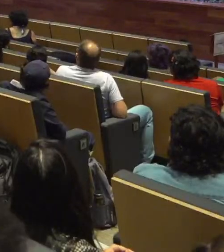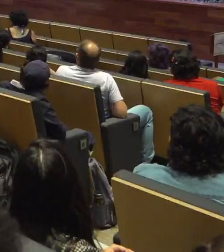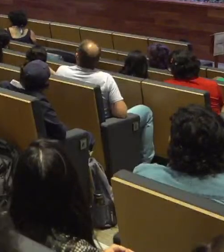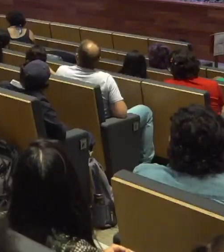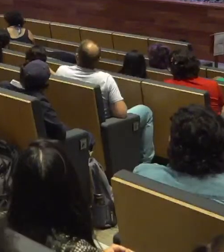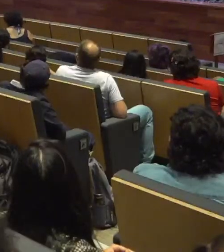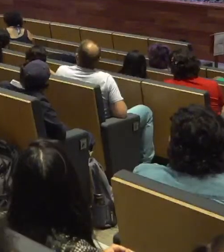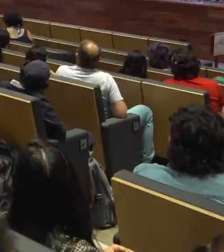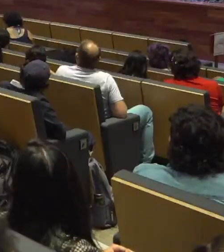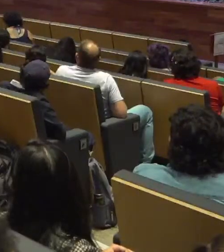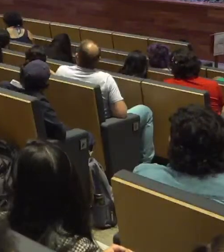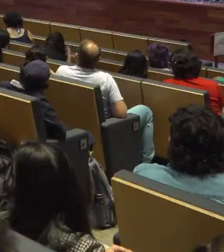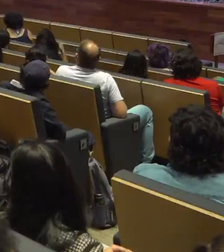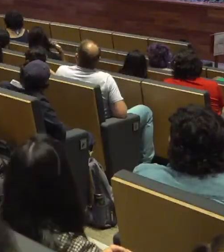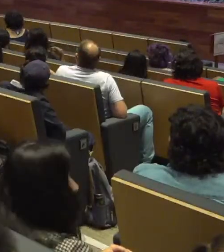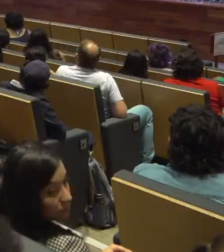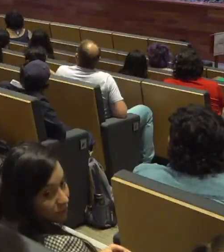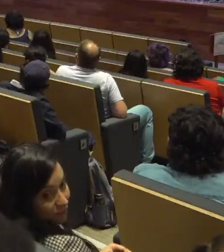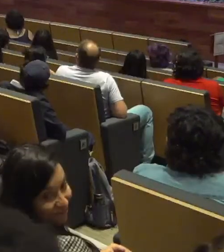N